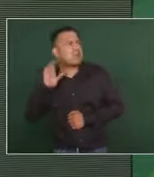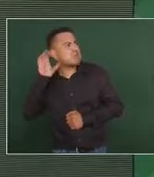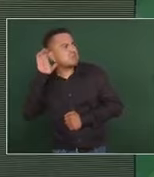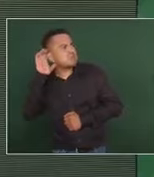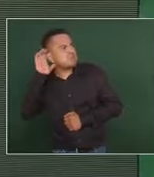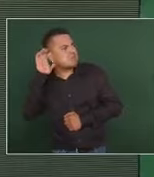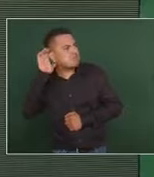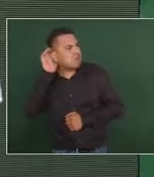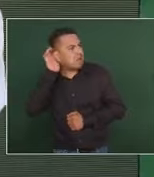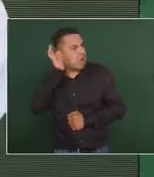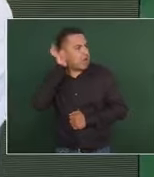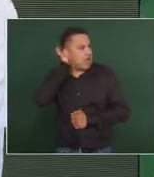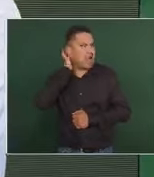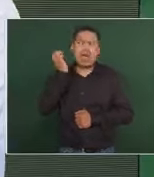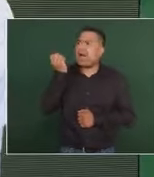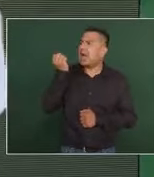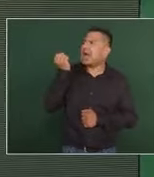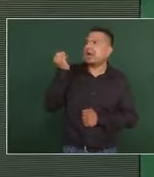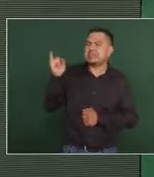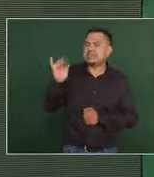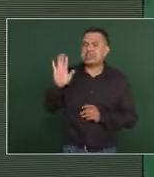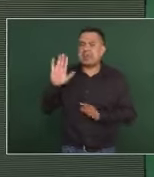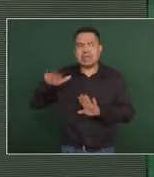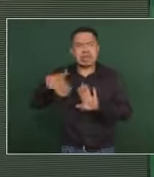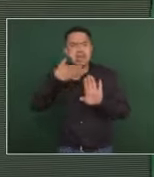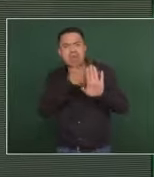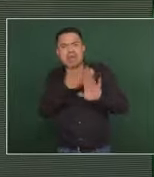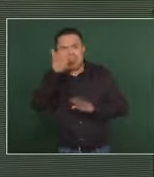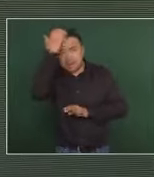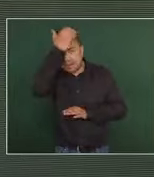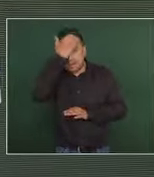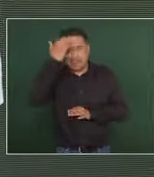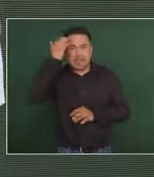¿Así trataba al licenciado Peña Nieto?